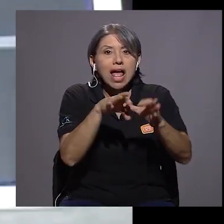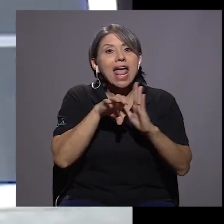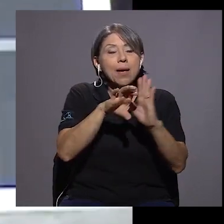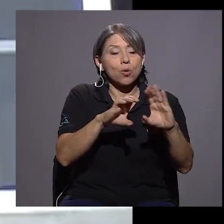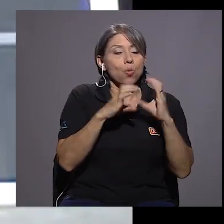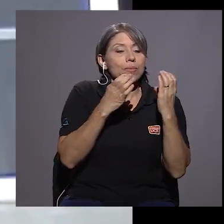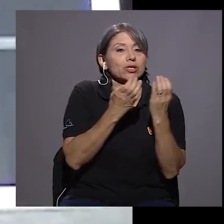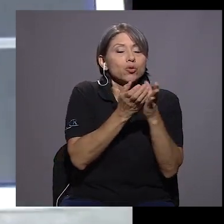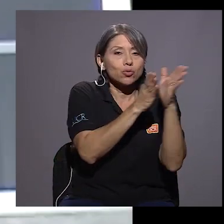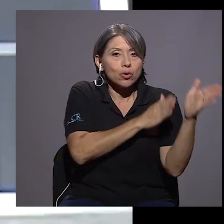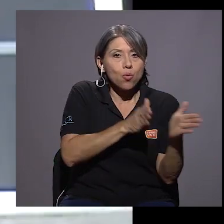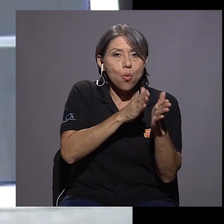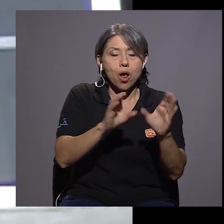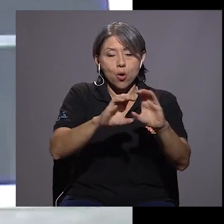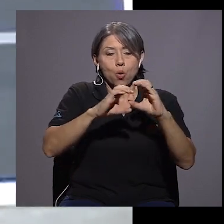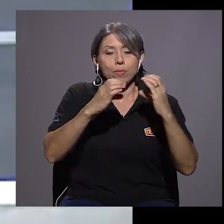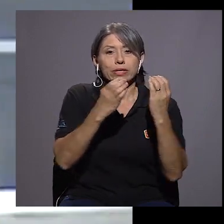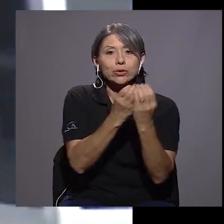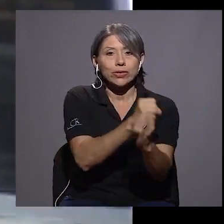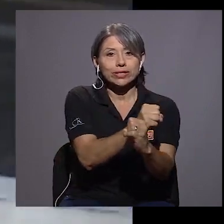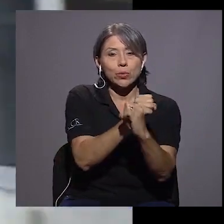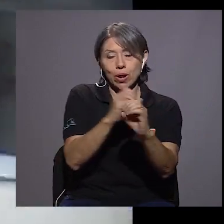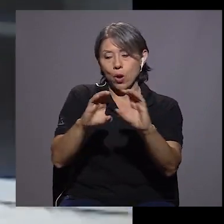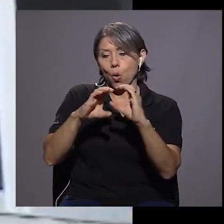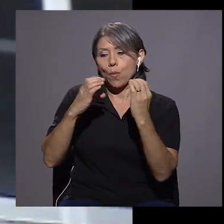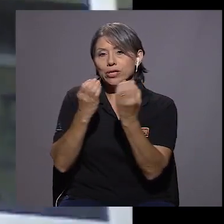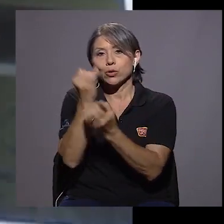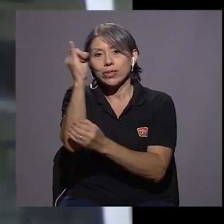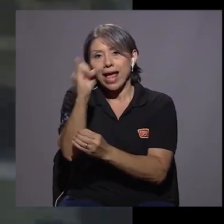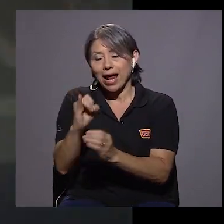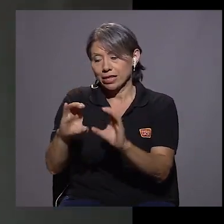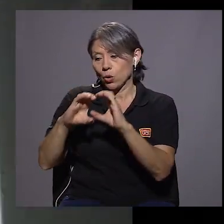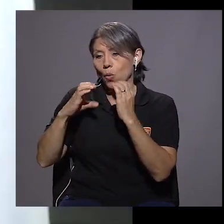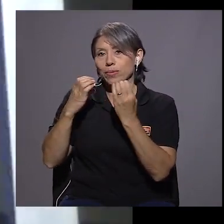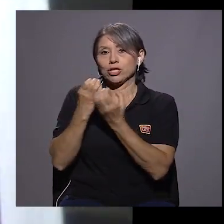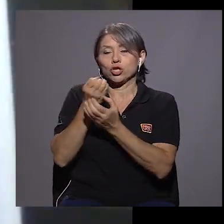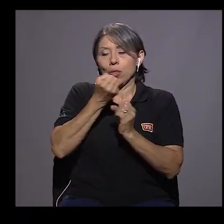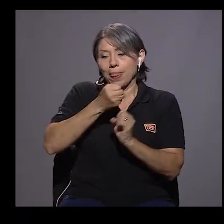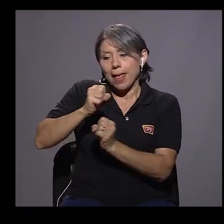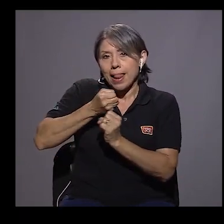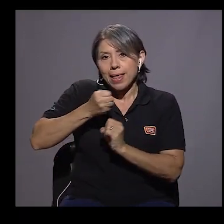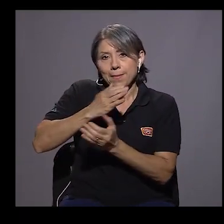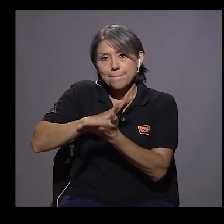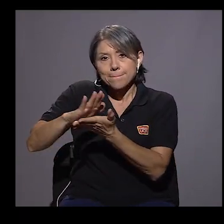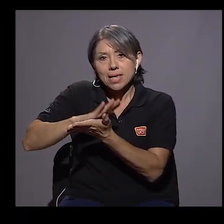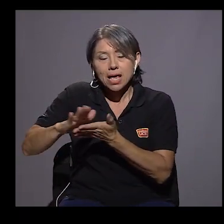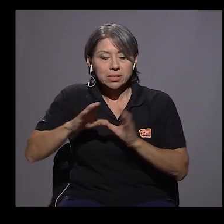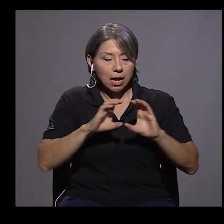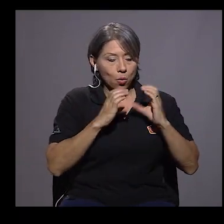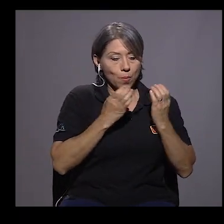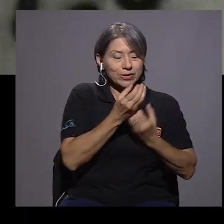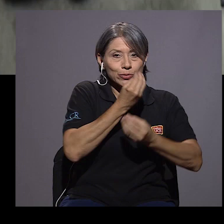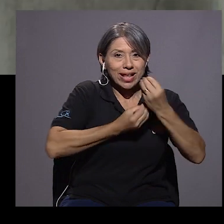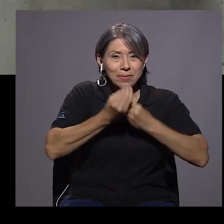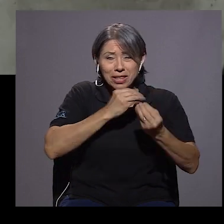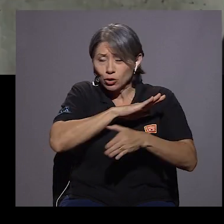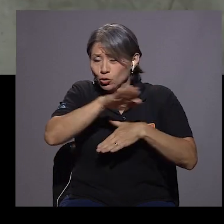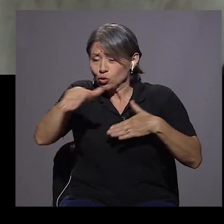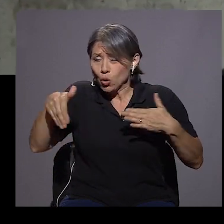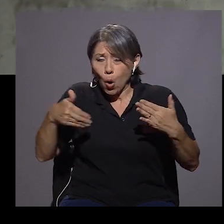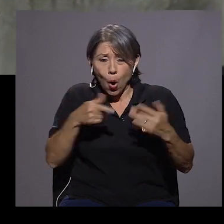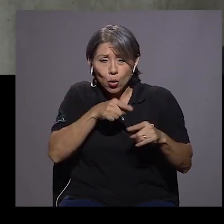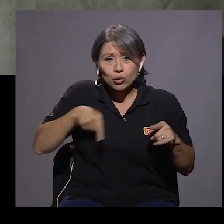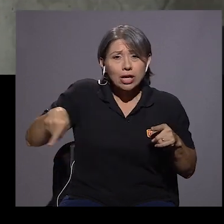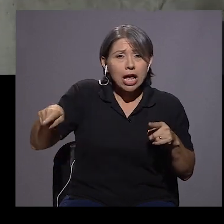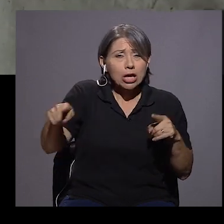de Logística, Comisión de Seguridad, Comisión de Arte, Comisión de Limpieza, de Alimentos, que siempre